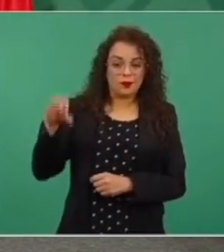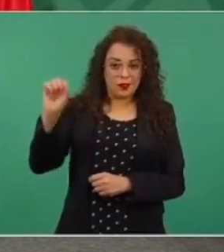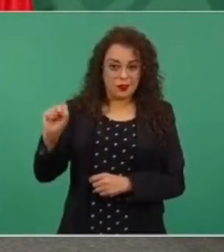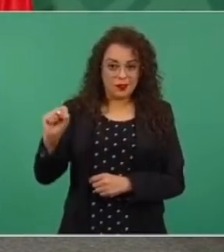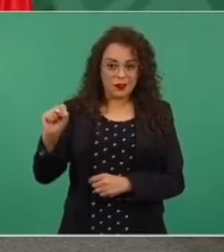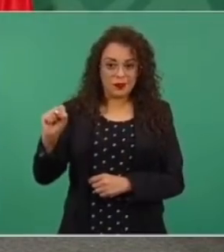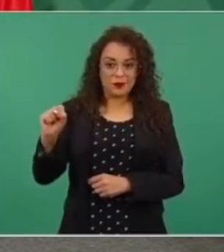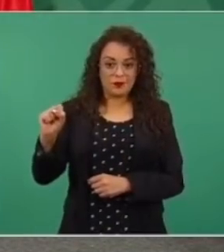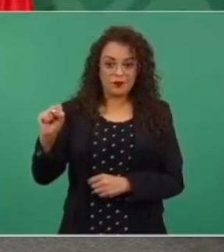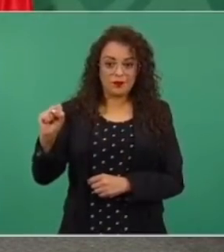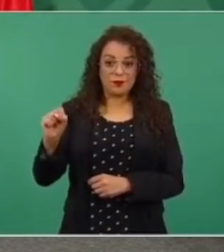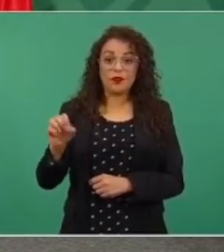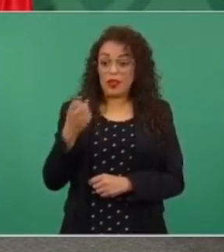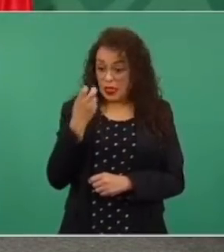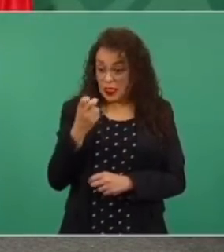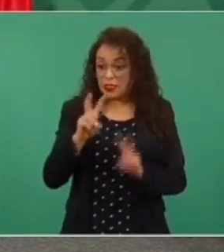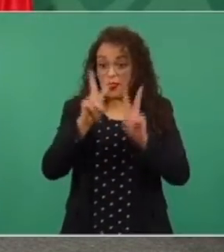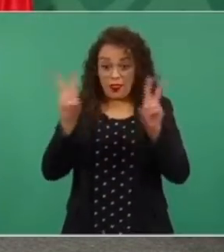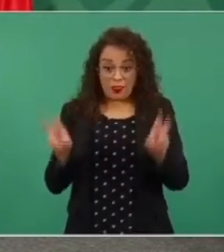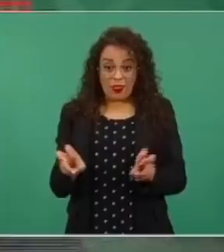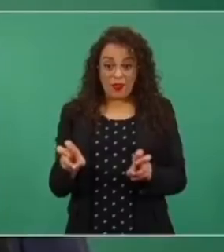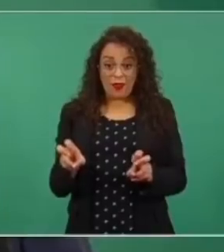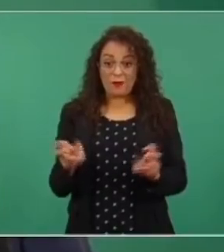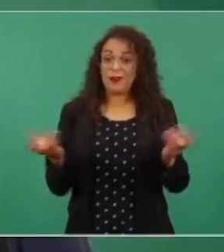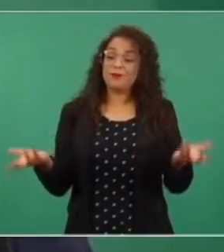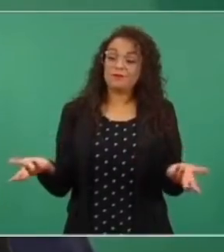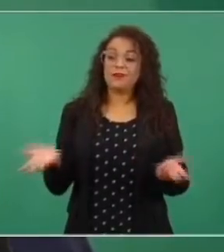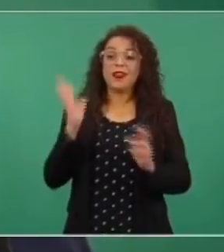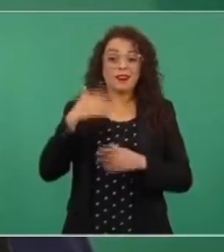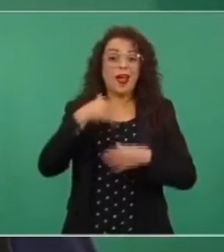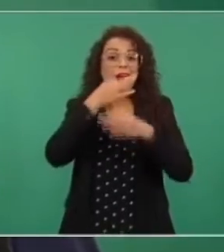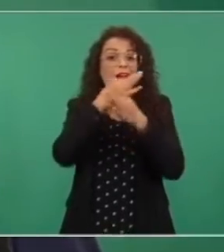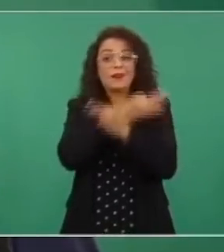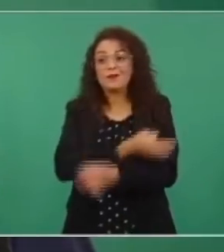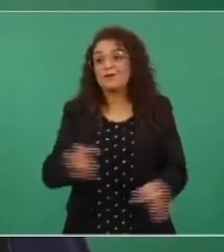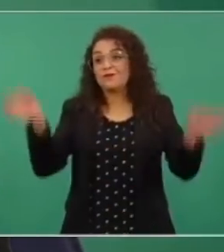Salud sobre esto. Ya como lo hice público, pues